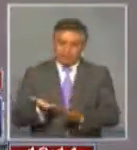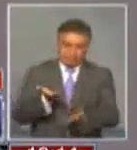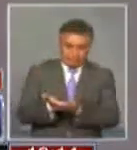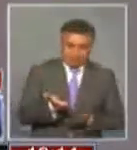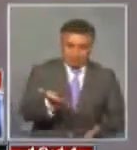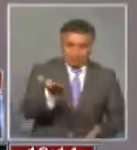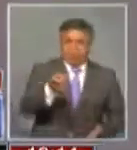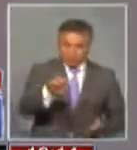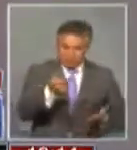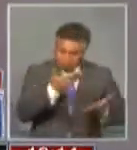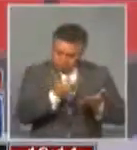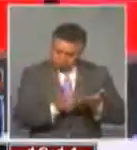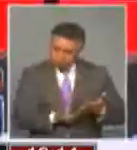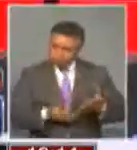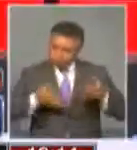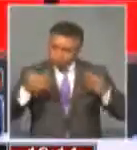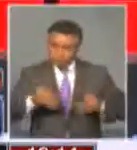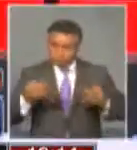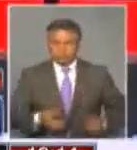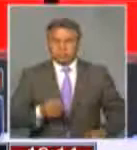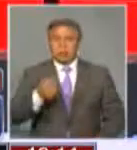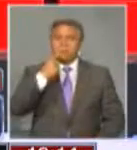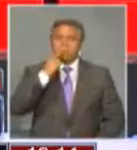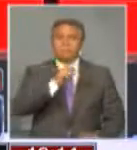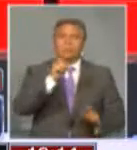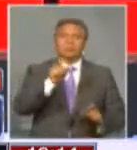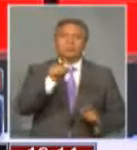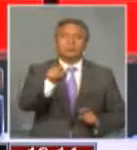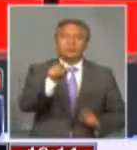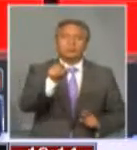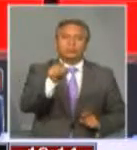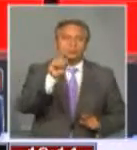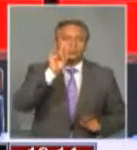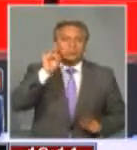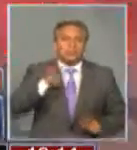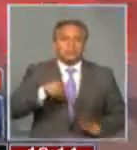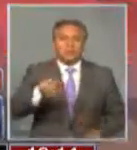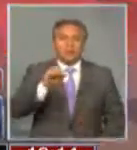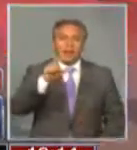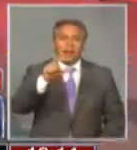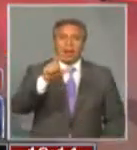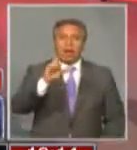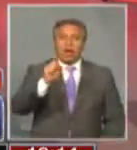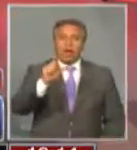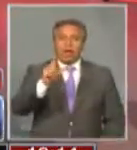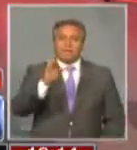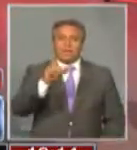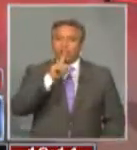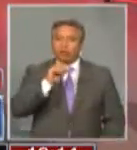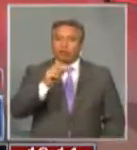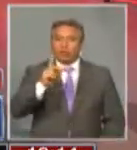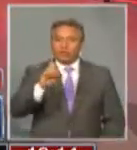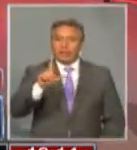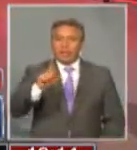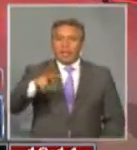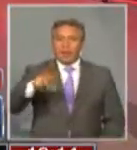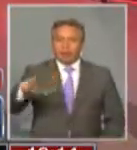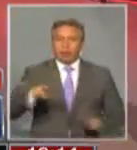base y hechos concretos. Señora Pablaza, ¿qué antecedentes tiene usted de que Carlos Alberto Delano habría llegado a un